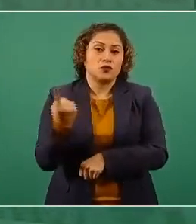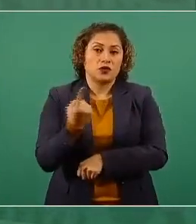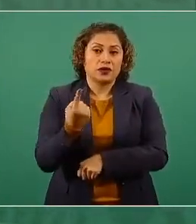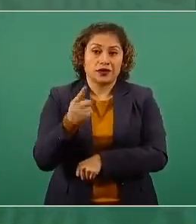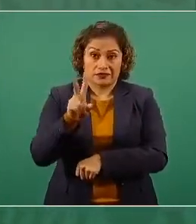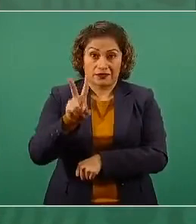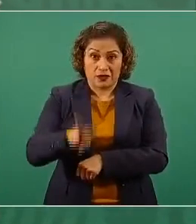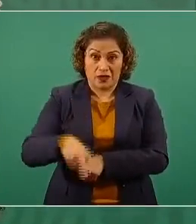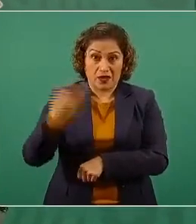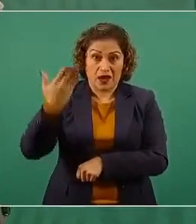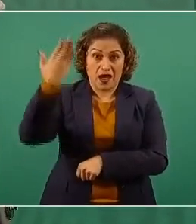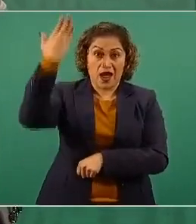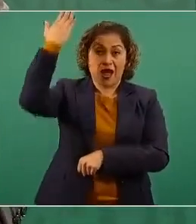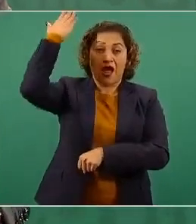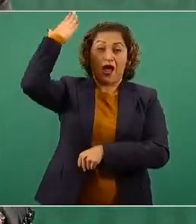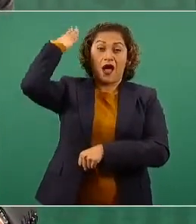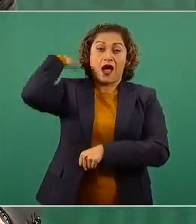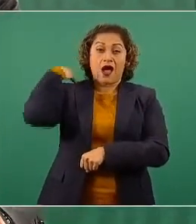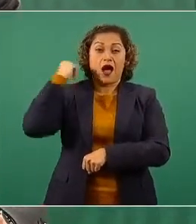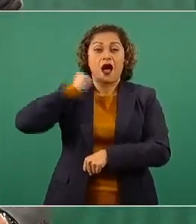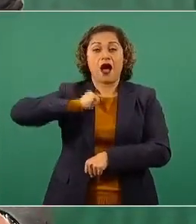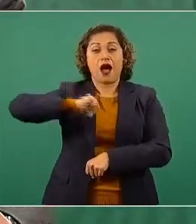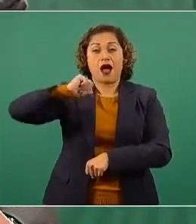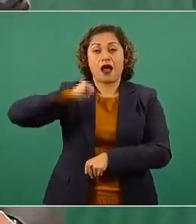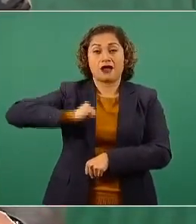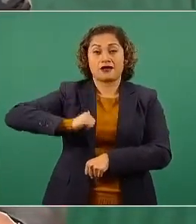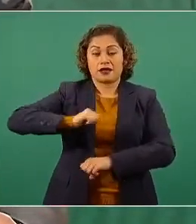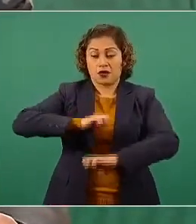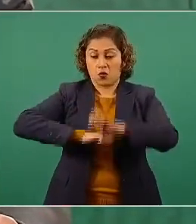industria ejemplar en el mundo,